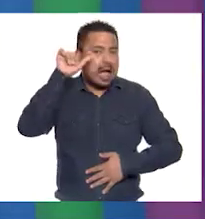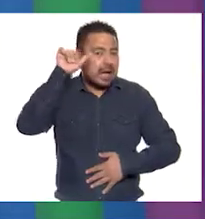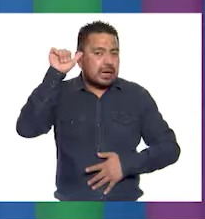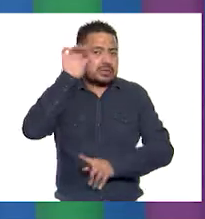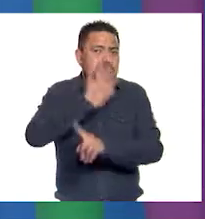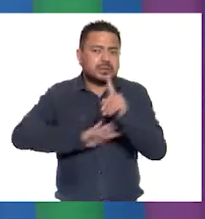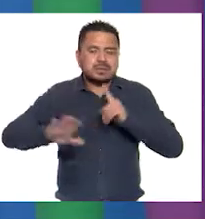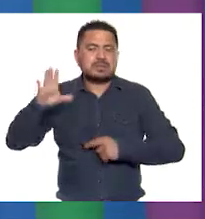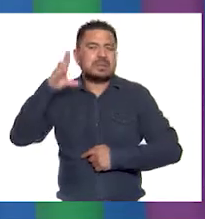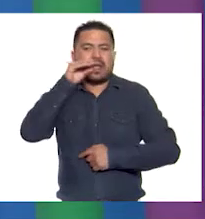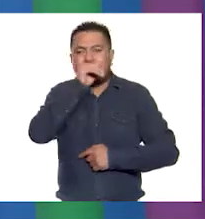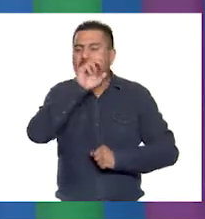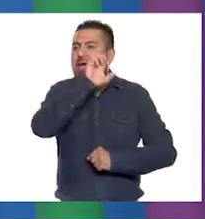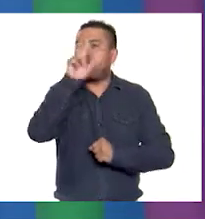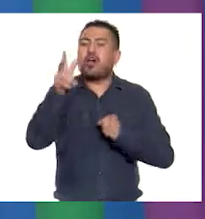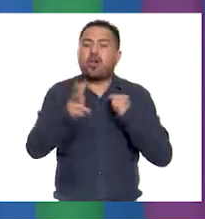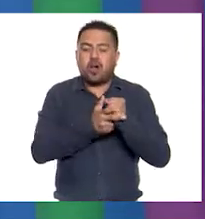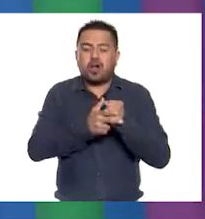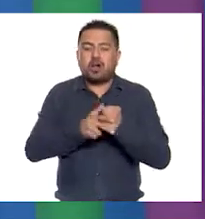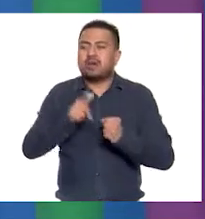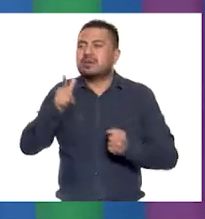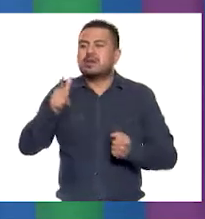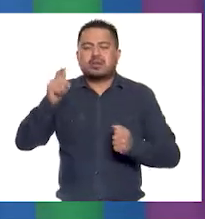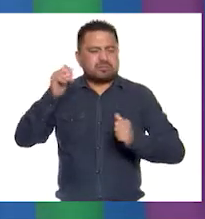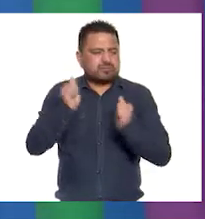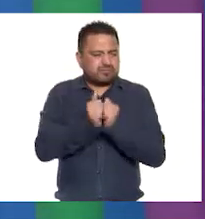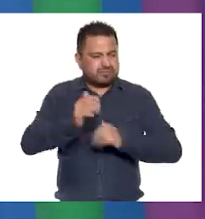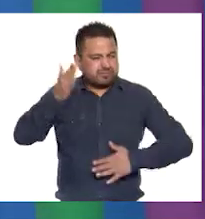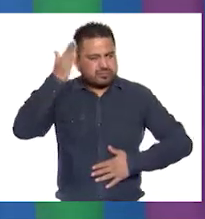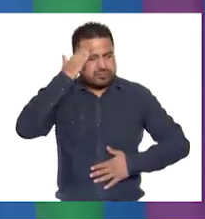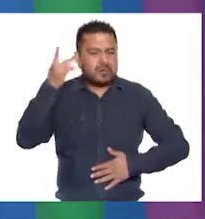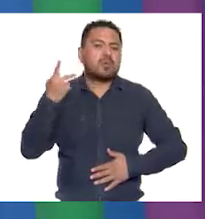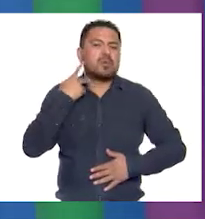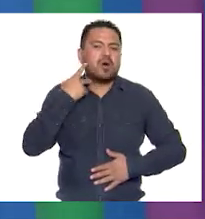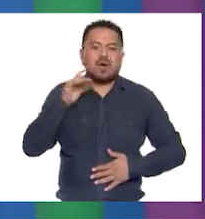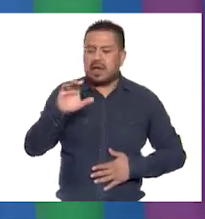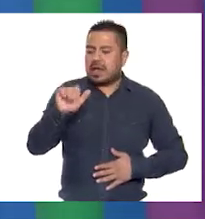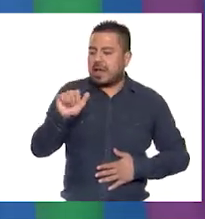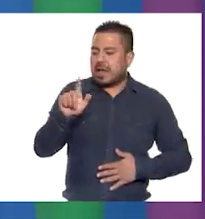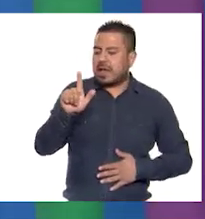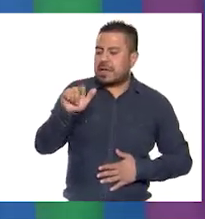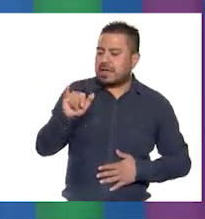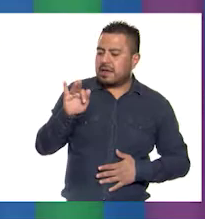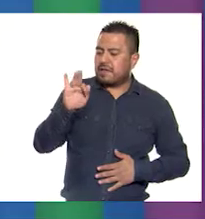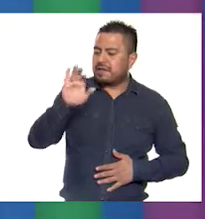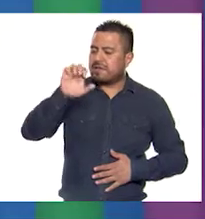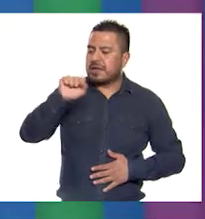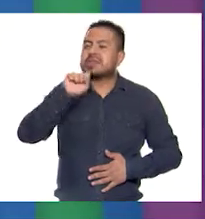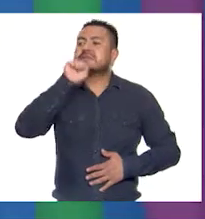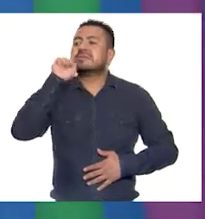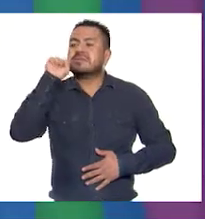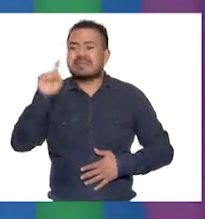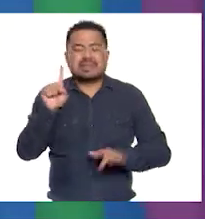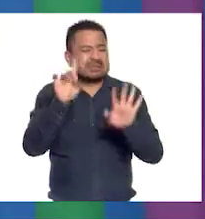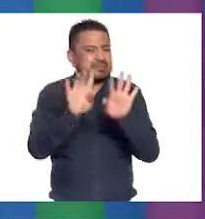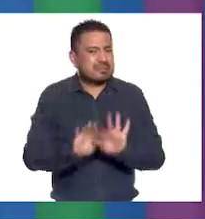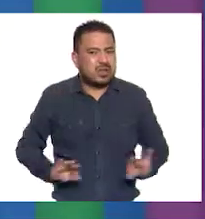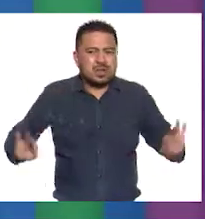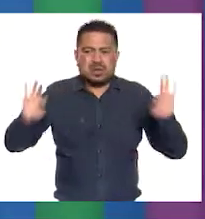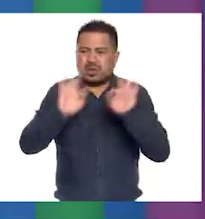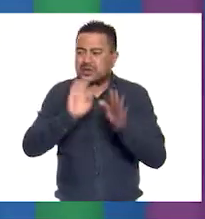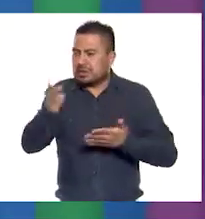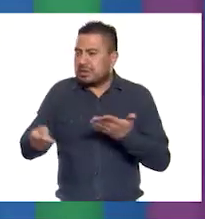Asia, África y Europa, bajo el liderazgo político de los califas, trajo consigo